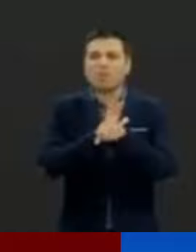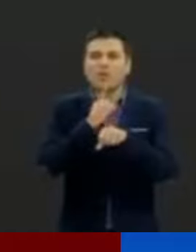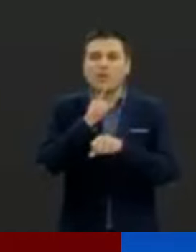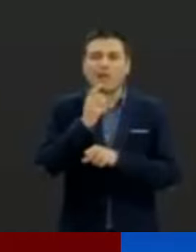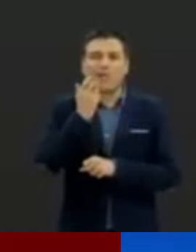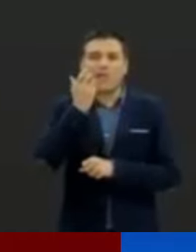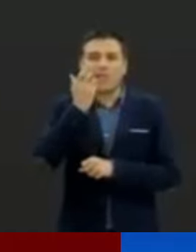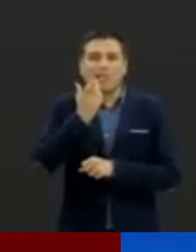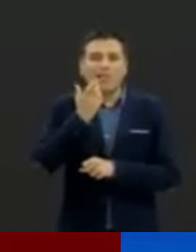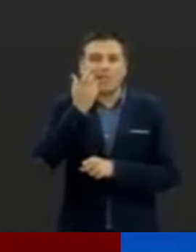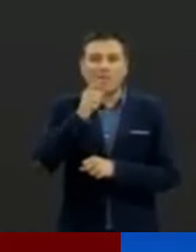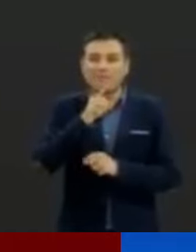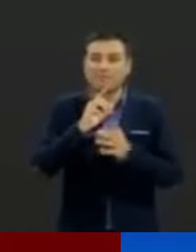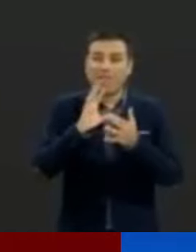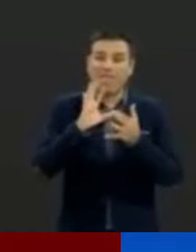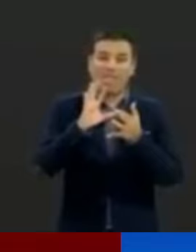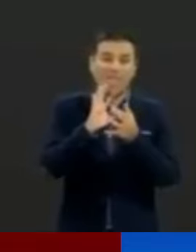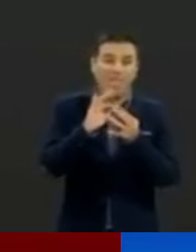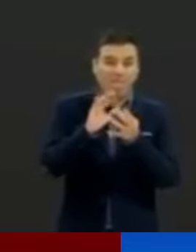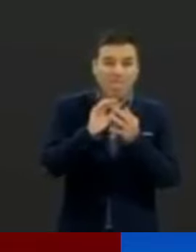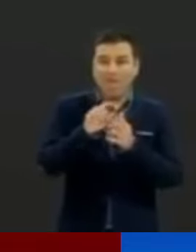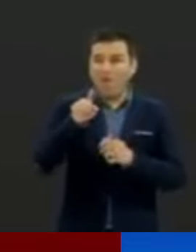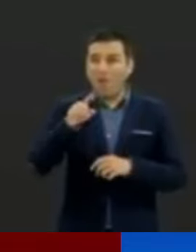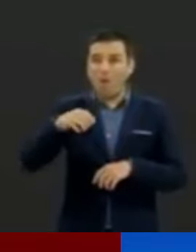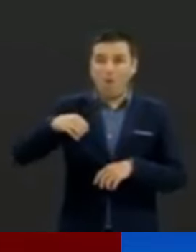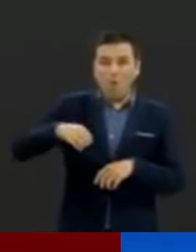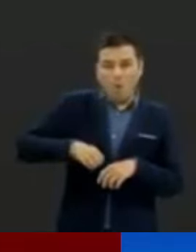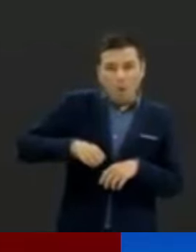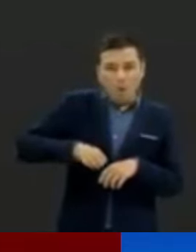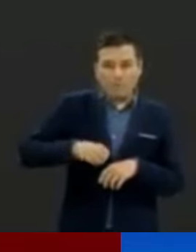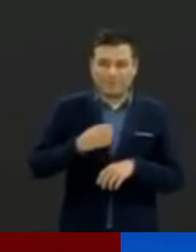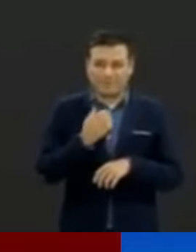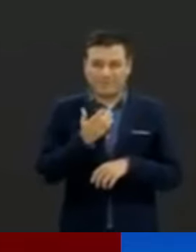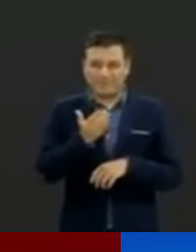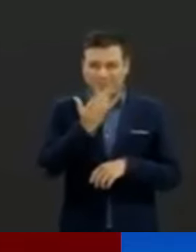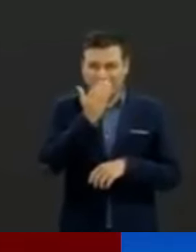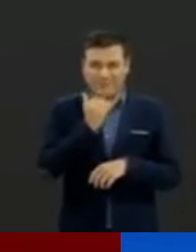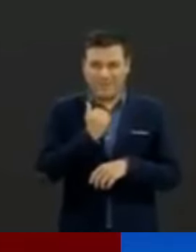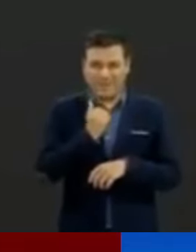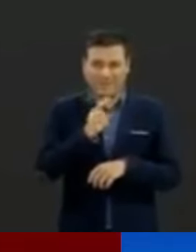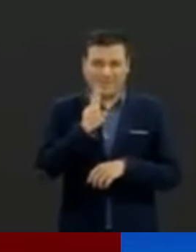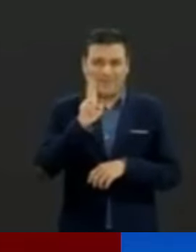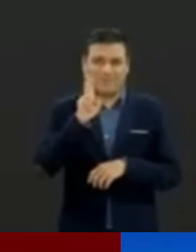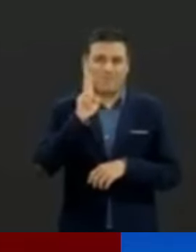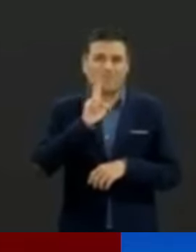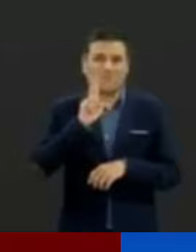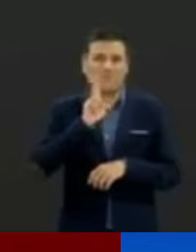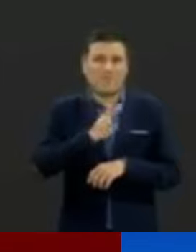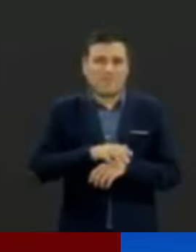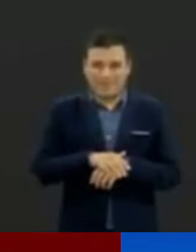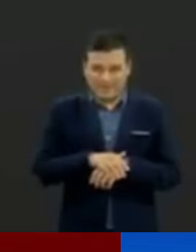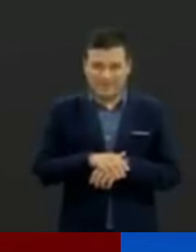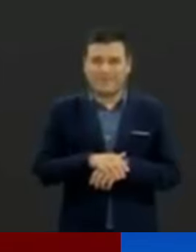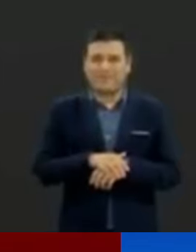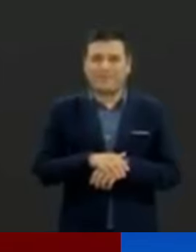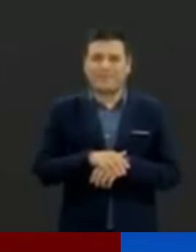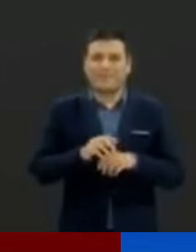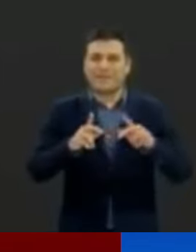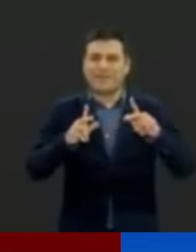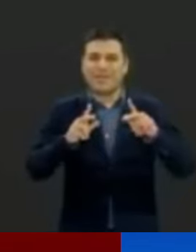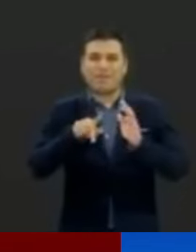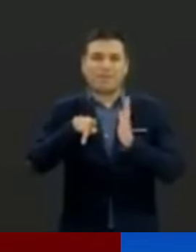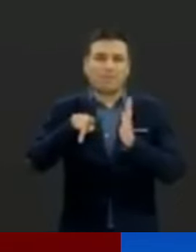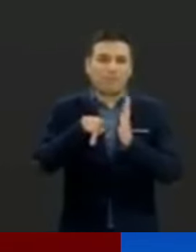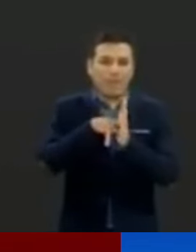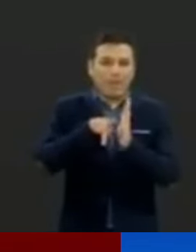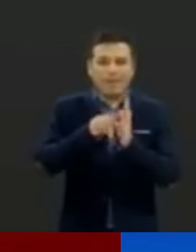deliberado para construir una narrativa de culpabilidad sin sustento legal, utilizando la sospecha infundada y el escándalo mediático